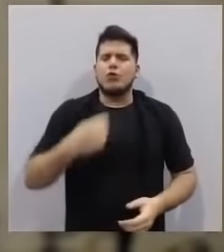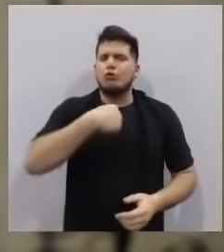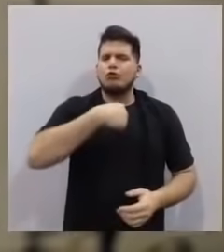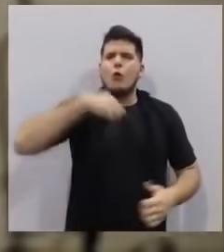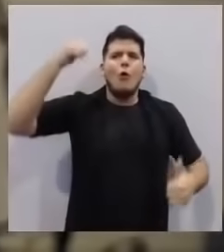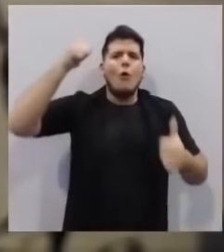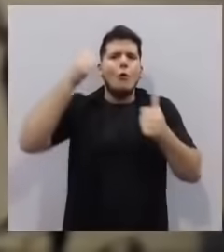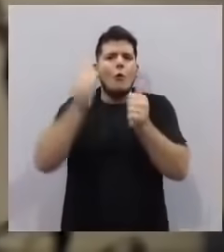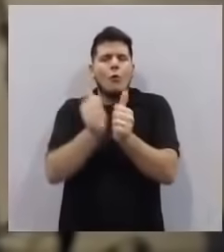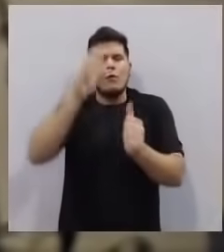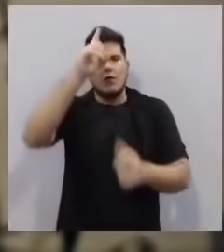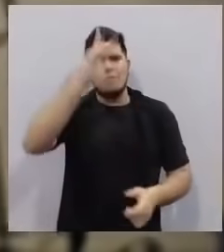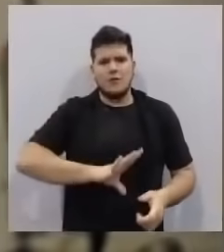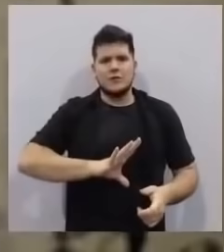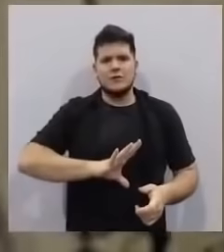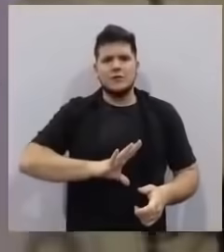ella repele